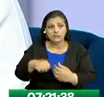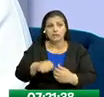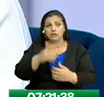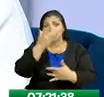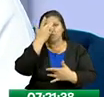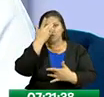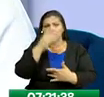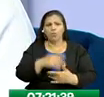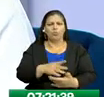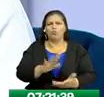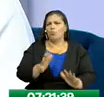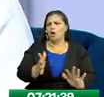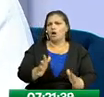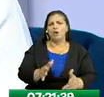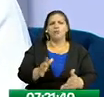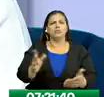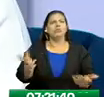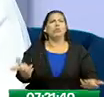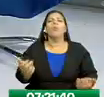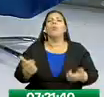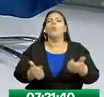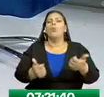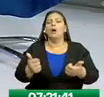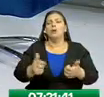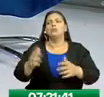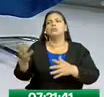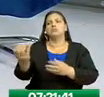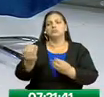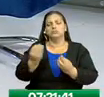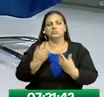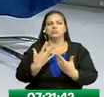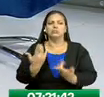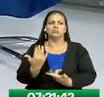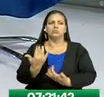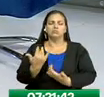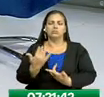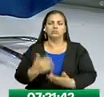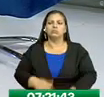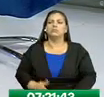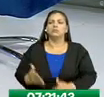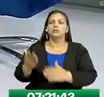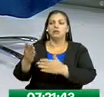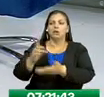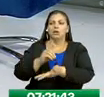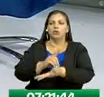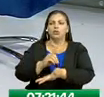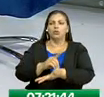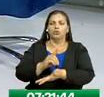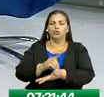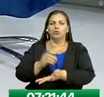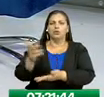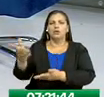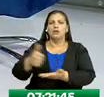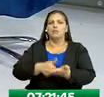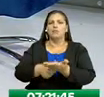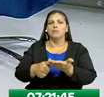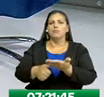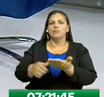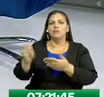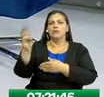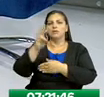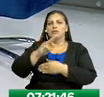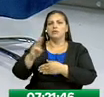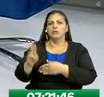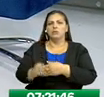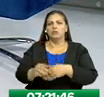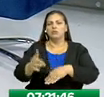hacer diagnósticos dentro del país. Gracias. Amigos televidentes, ha sido la intervención del doctor Wilfrido Torres. Él es director